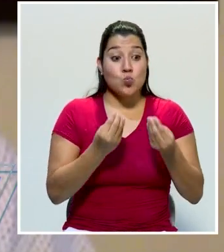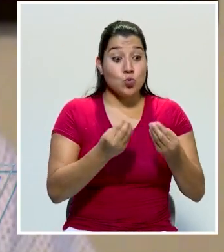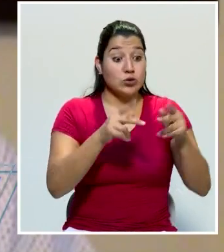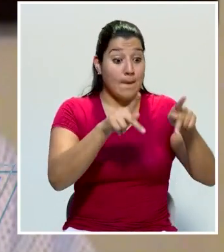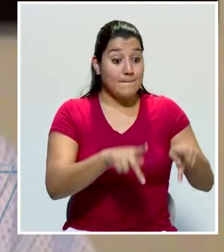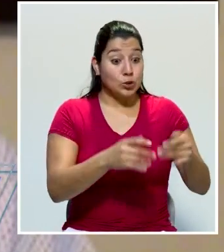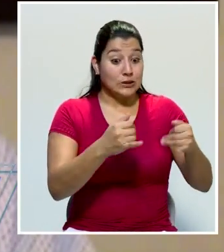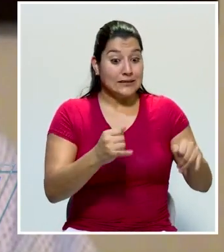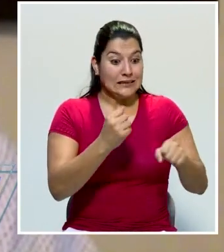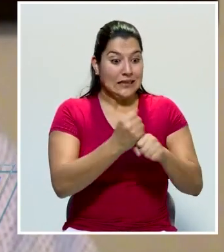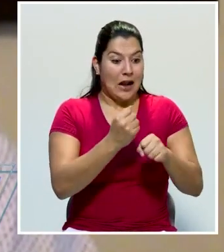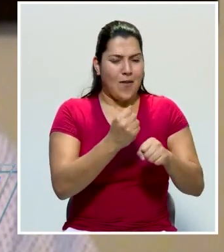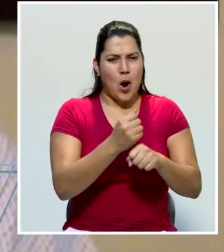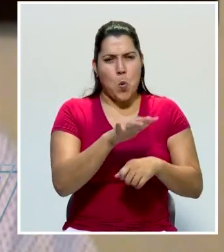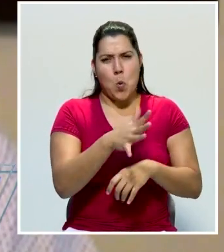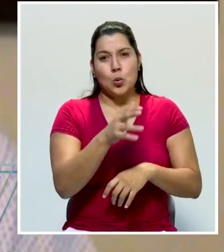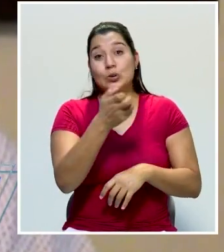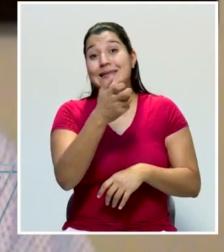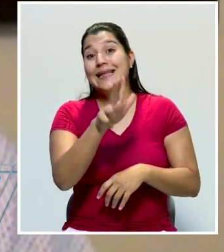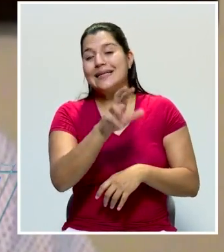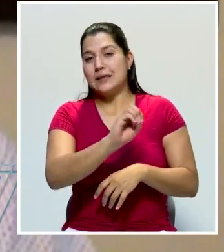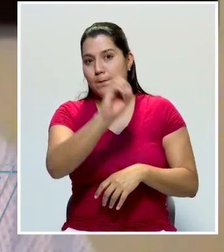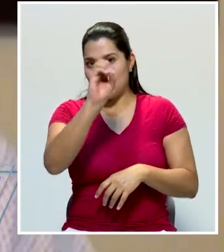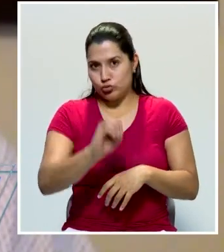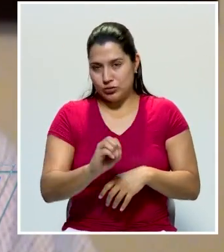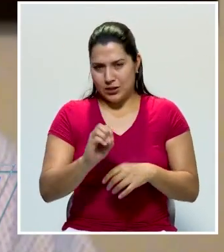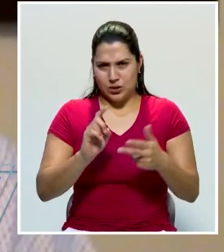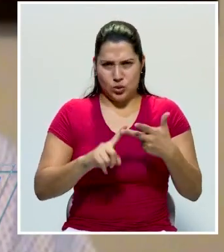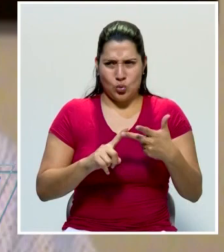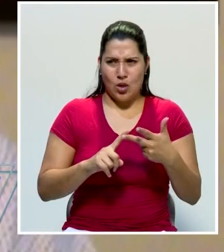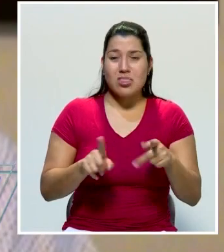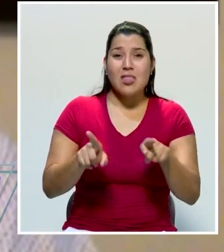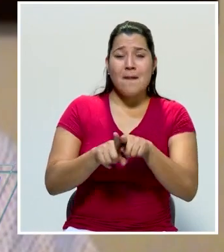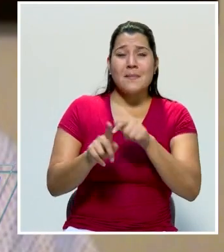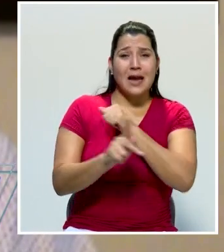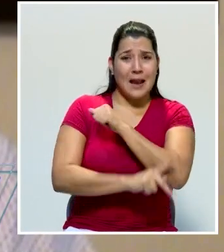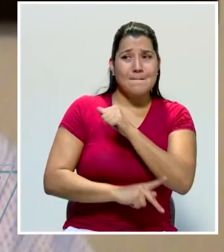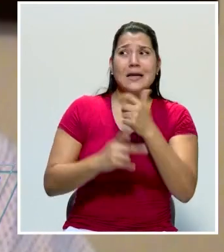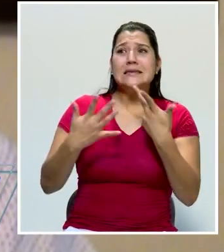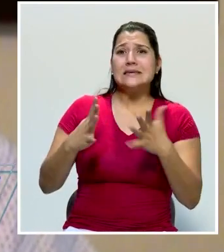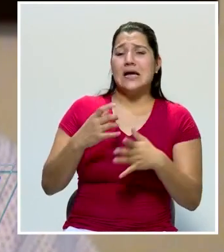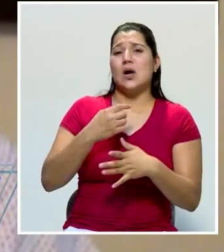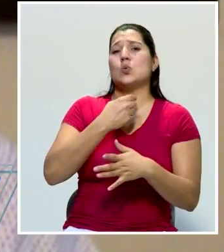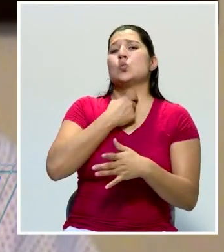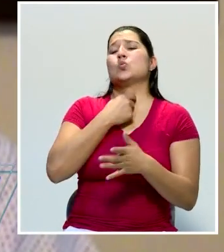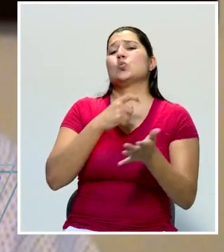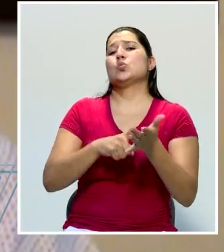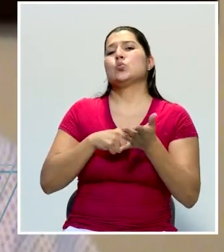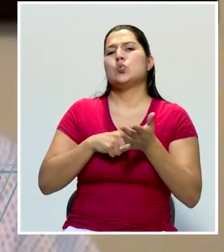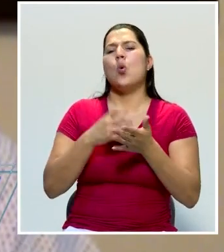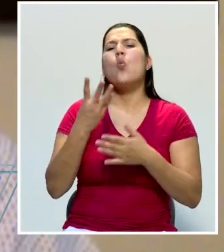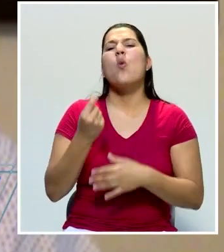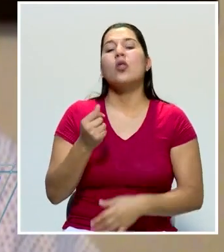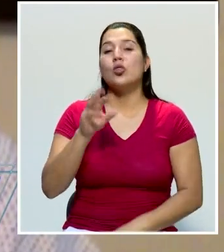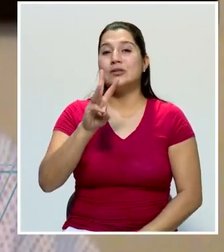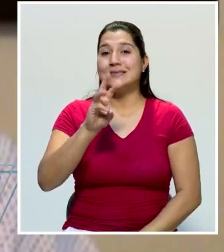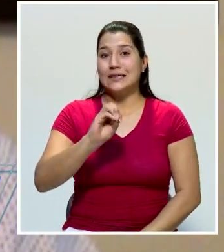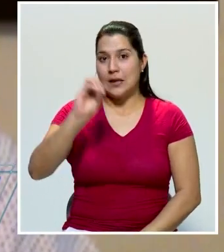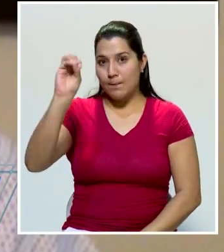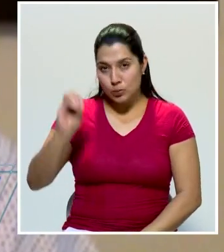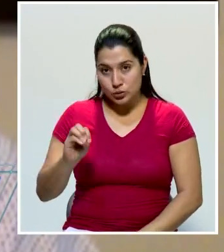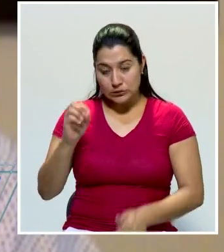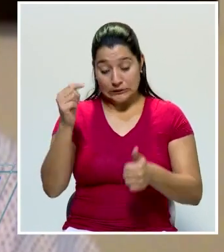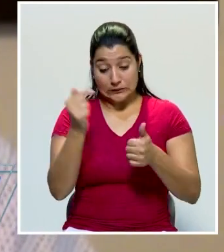el 13%, una situación de endeudamiento a nivel presupuestario de cerca del 60%, de manera